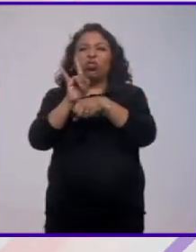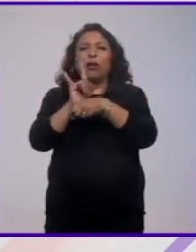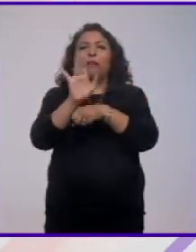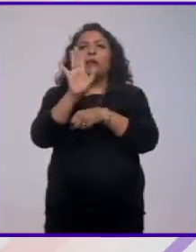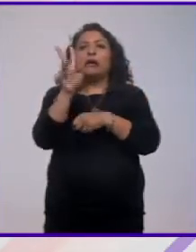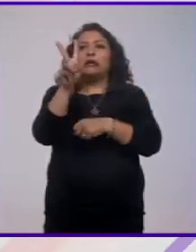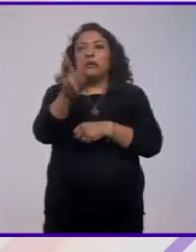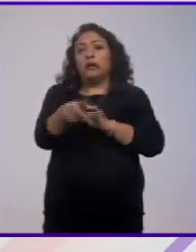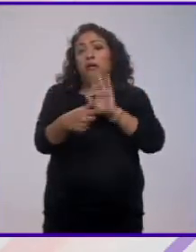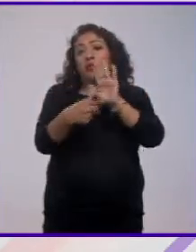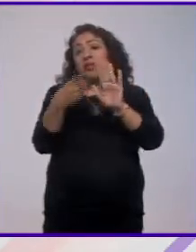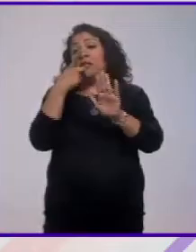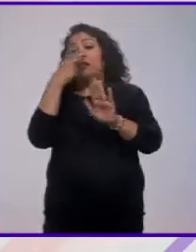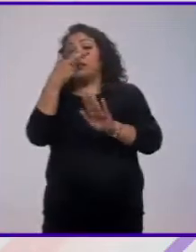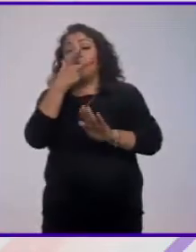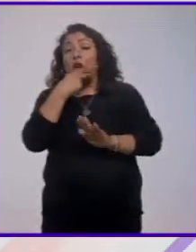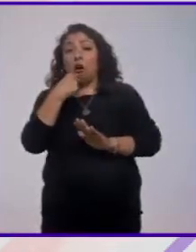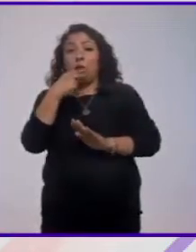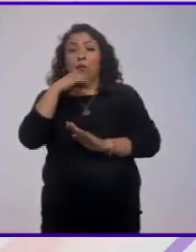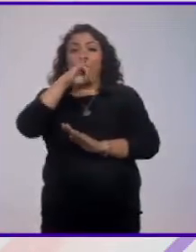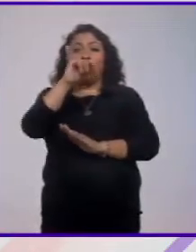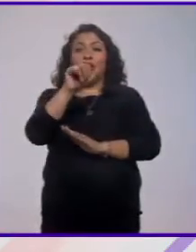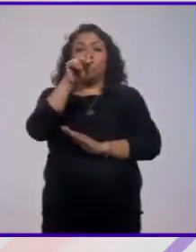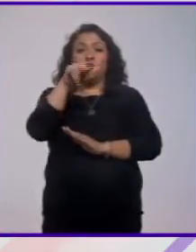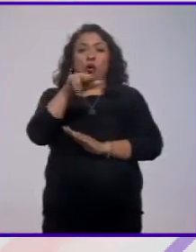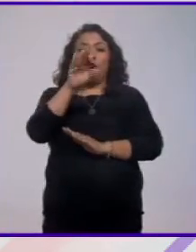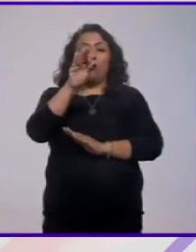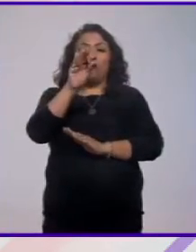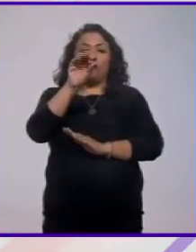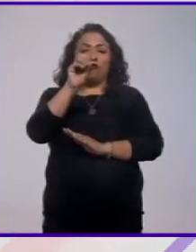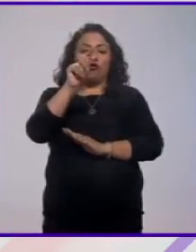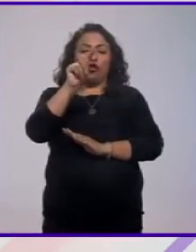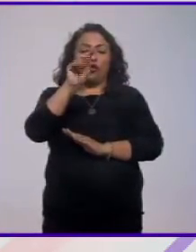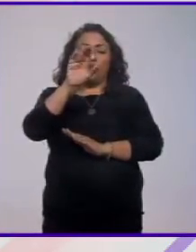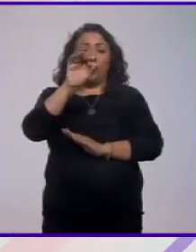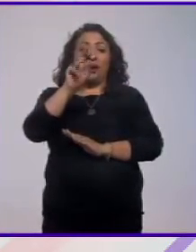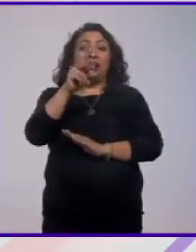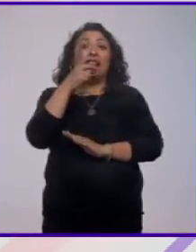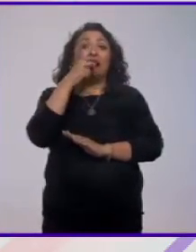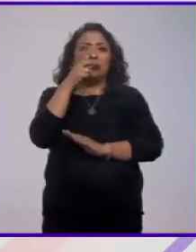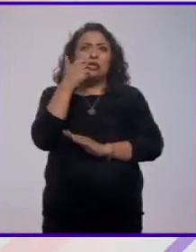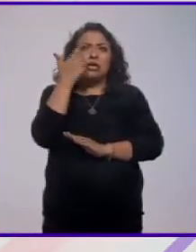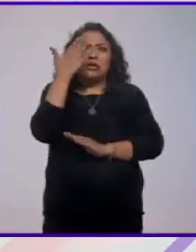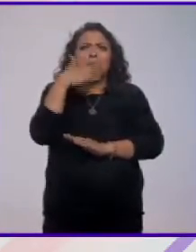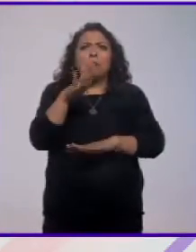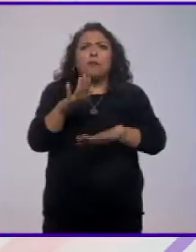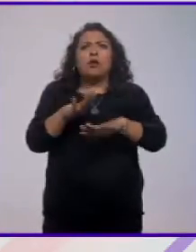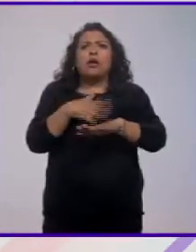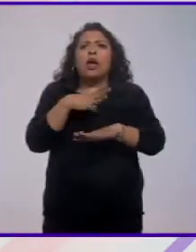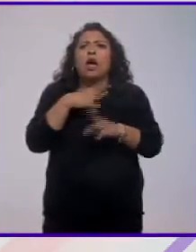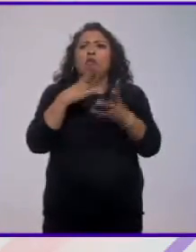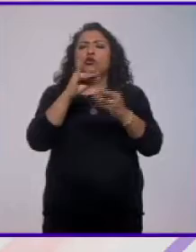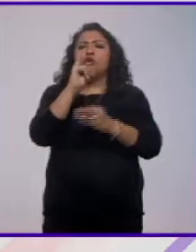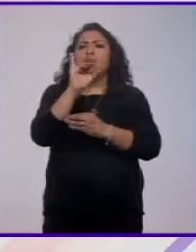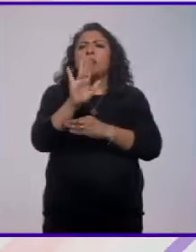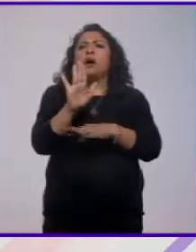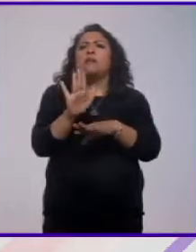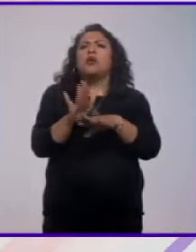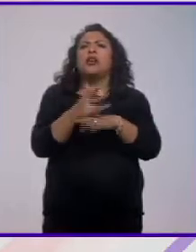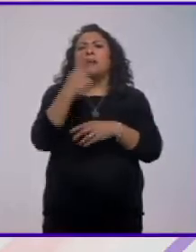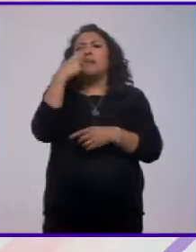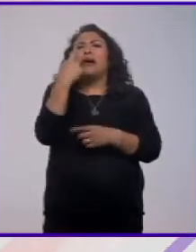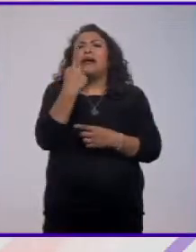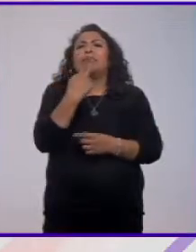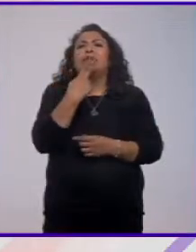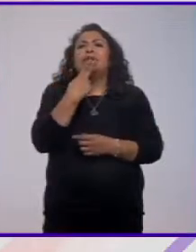verdadera, dice el crítico catalán Joan Fuencuberta, a quien le interesa saber por qué existen las imágenes, de qué